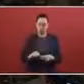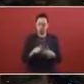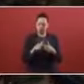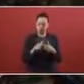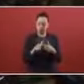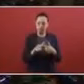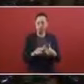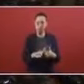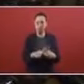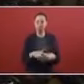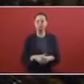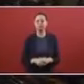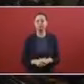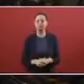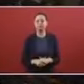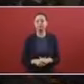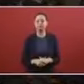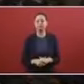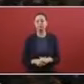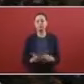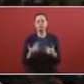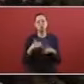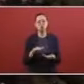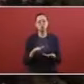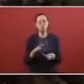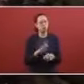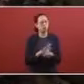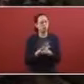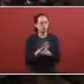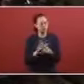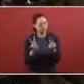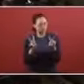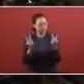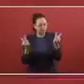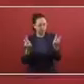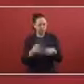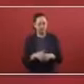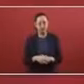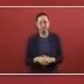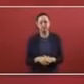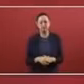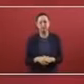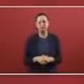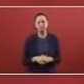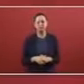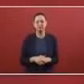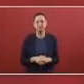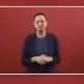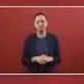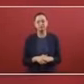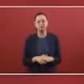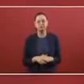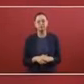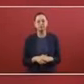básicamente en lo que tiene que ver con la